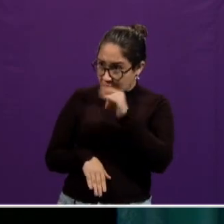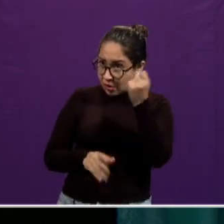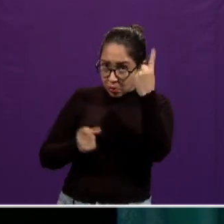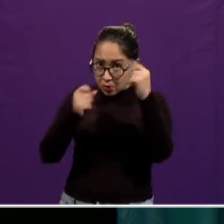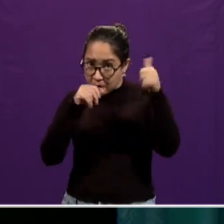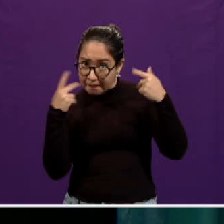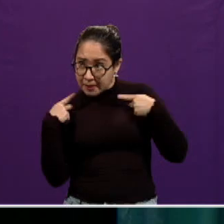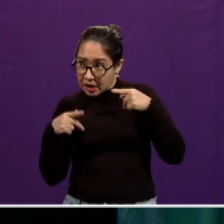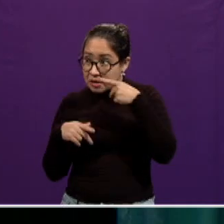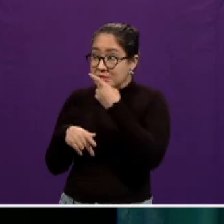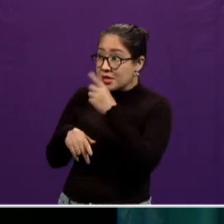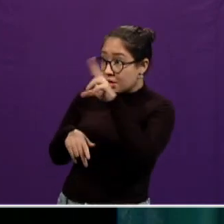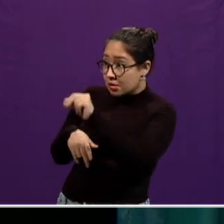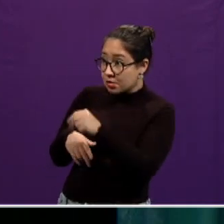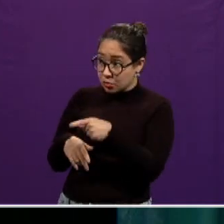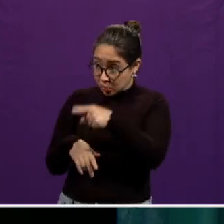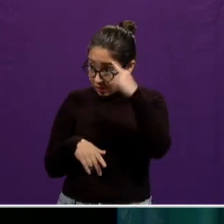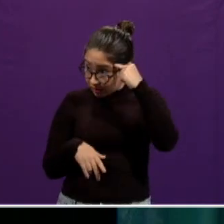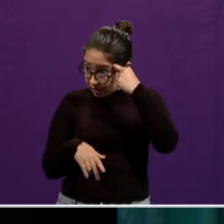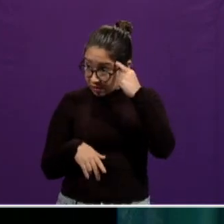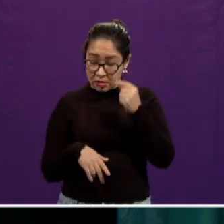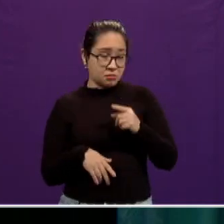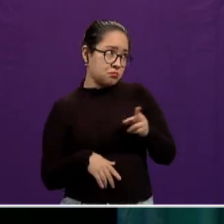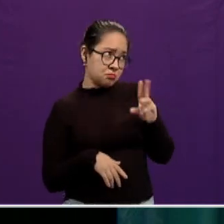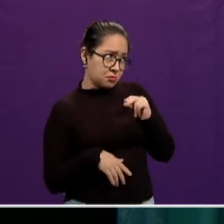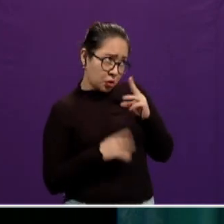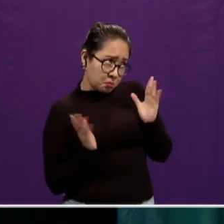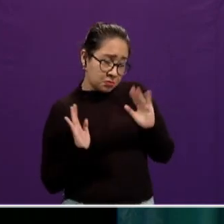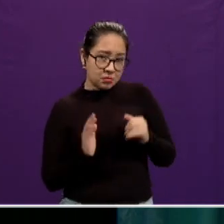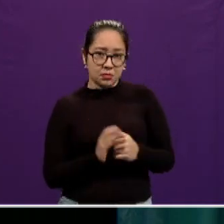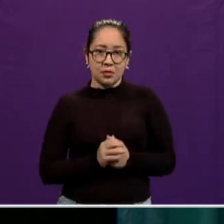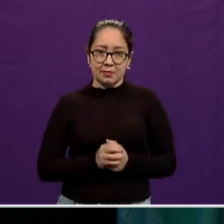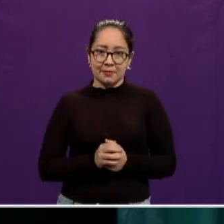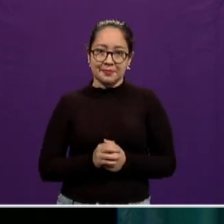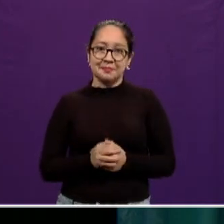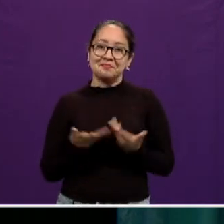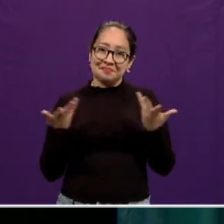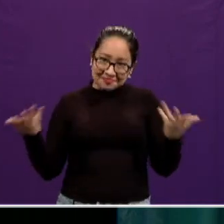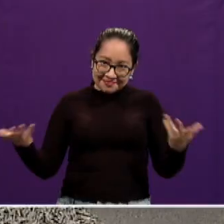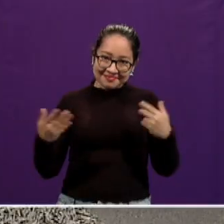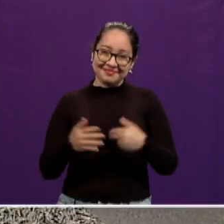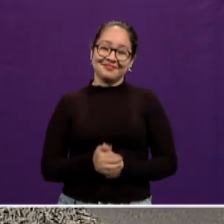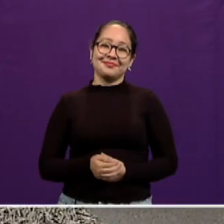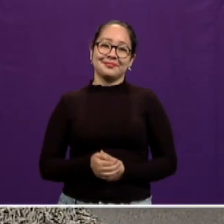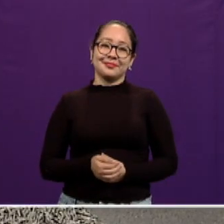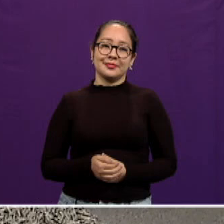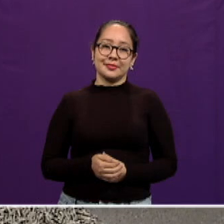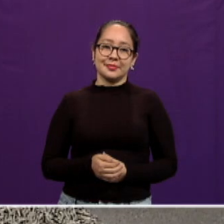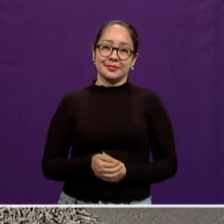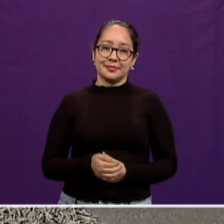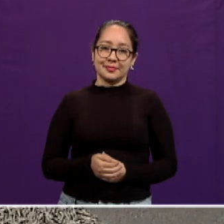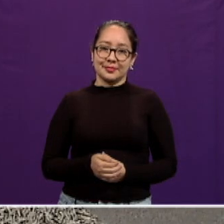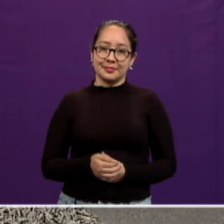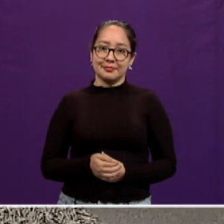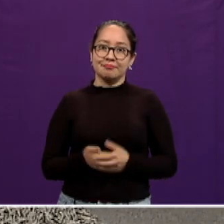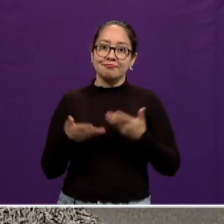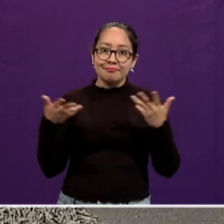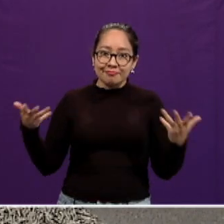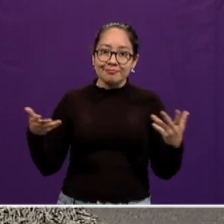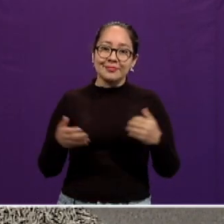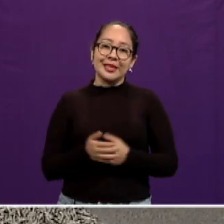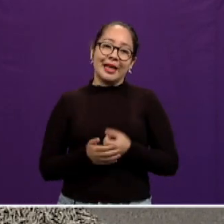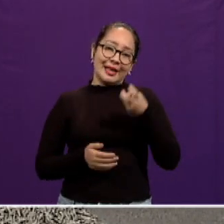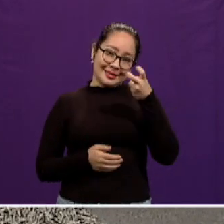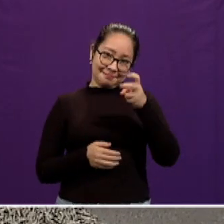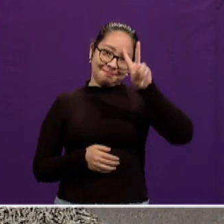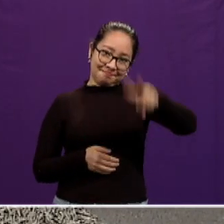muchas veces. ¿Y te enojas? No. Es así como, ah, pues sí, ¿verdad? Sí, claro. Y entonces, así es